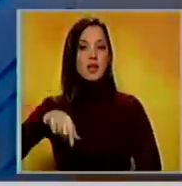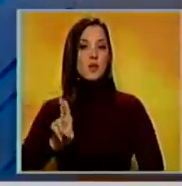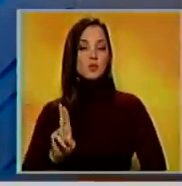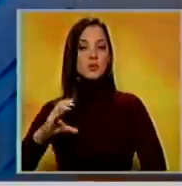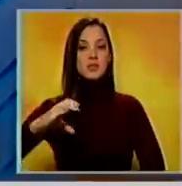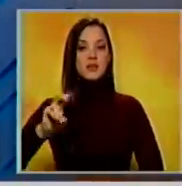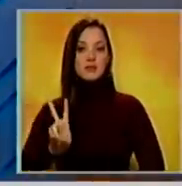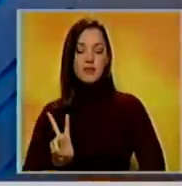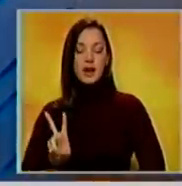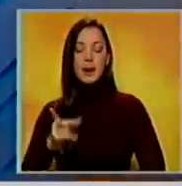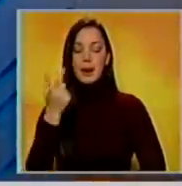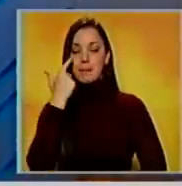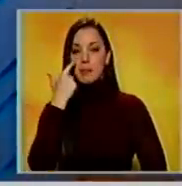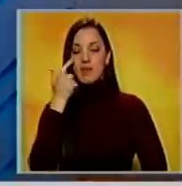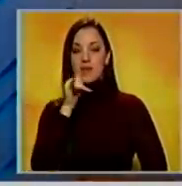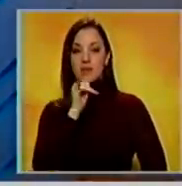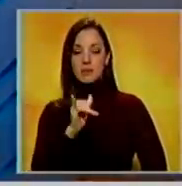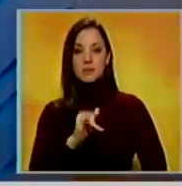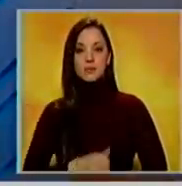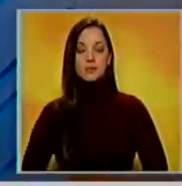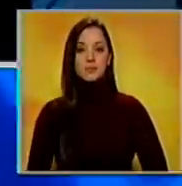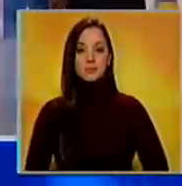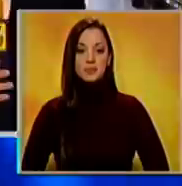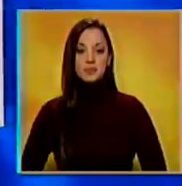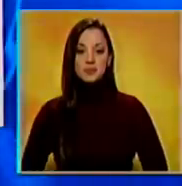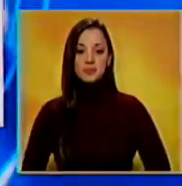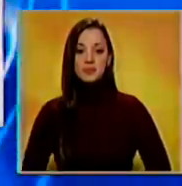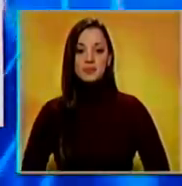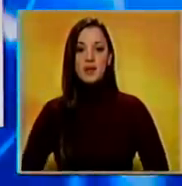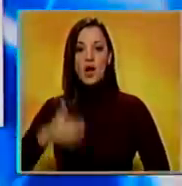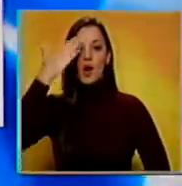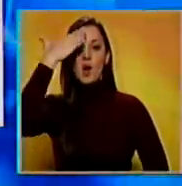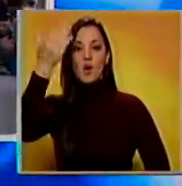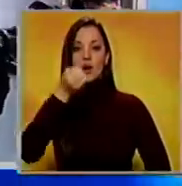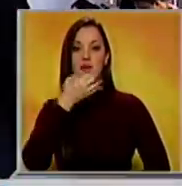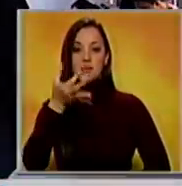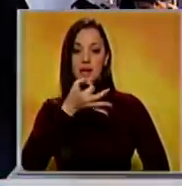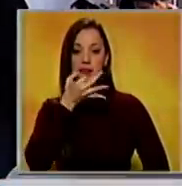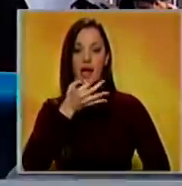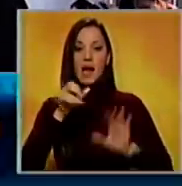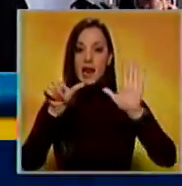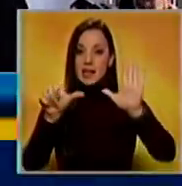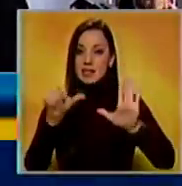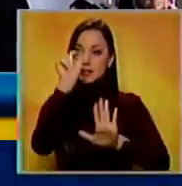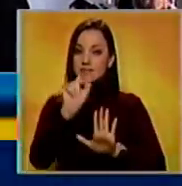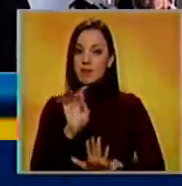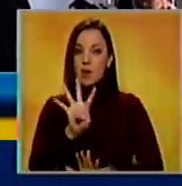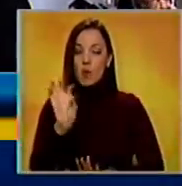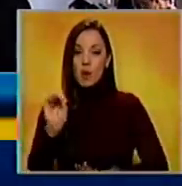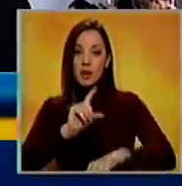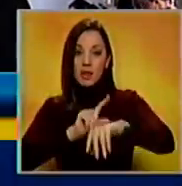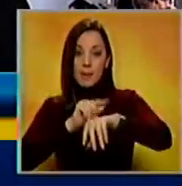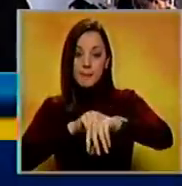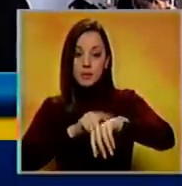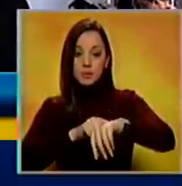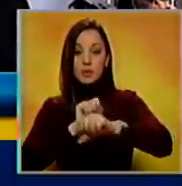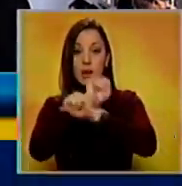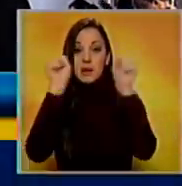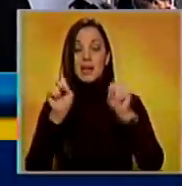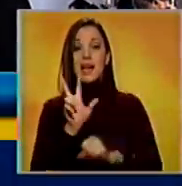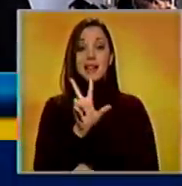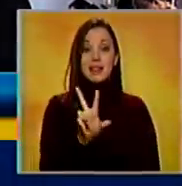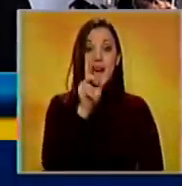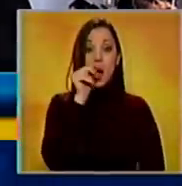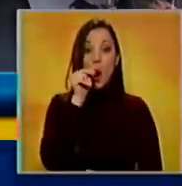Venezuela. Gustavo Gómez Morón nos cuenta. Hola, buenas tardes. A las 6:40 de la mañana de este miércoles, tres